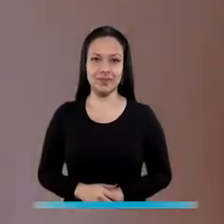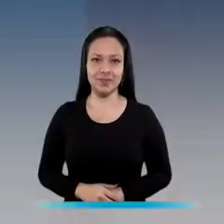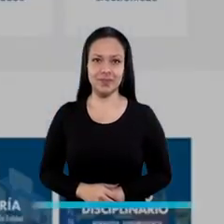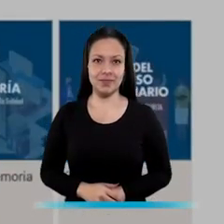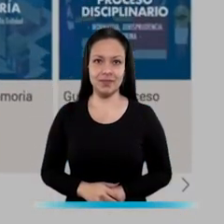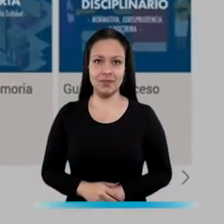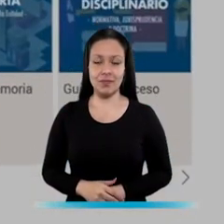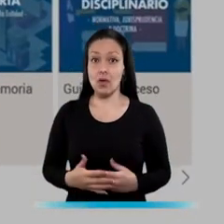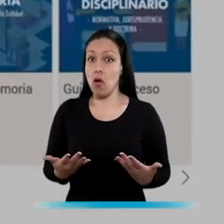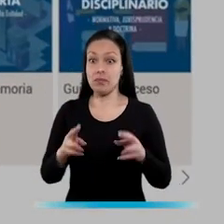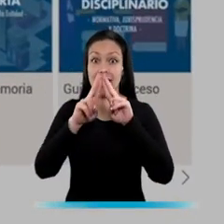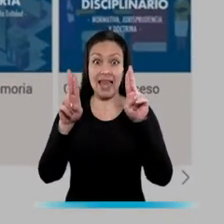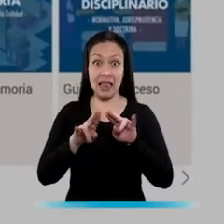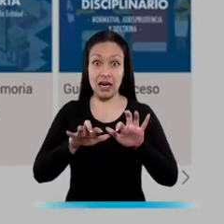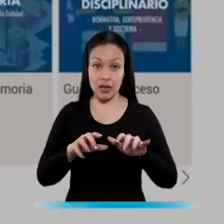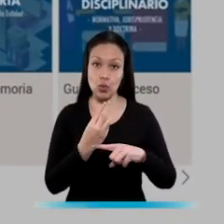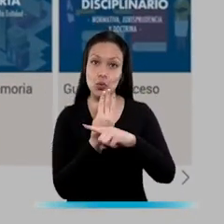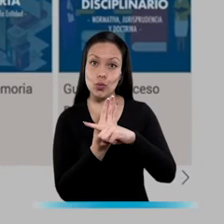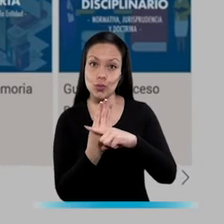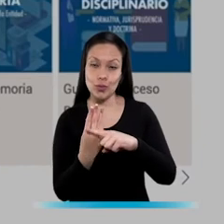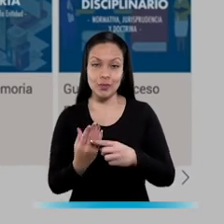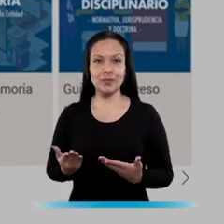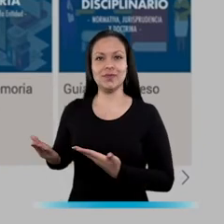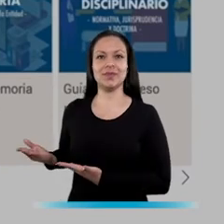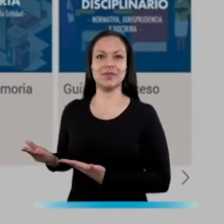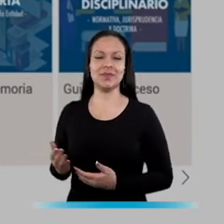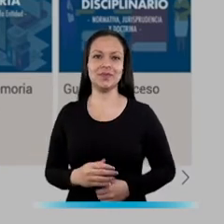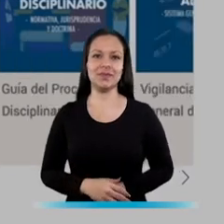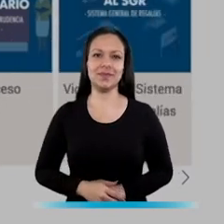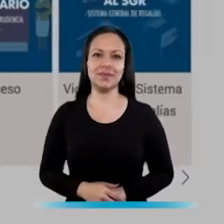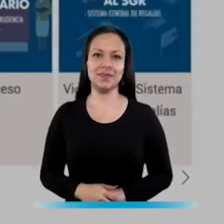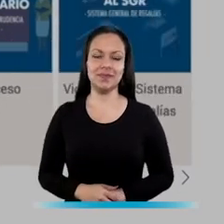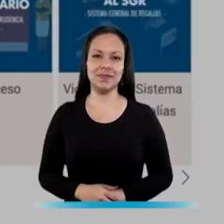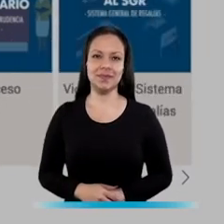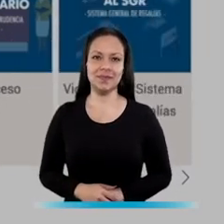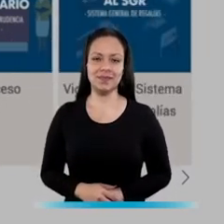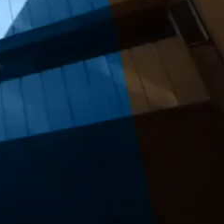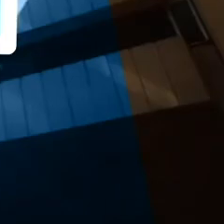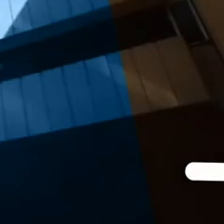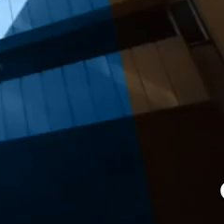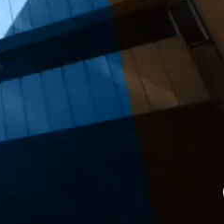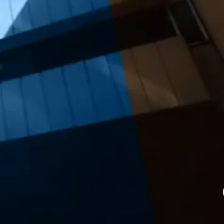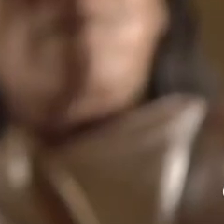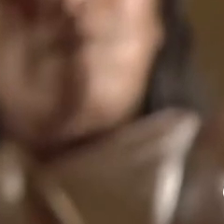018-940-808 o en nuestra sede electrónica en www.procuraduría.gov.co.